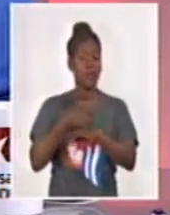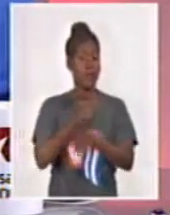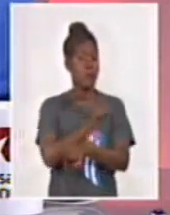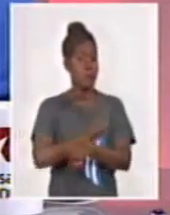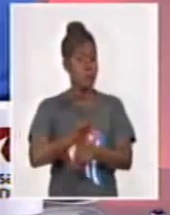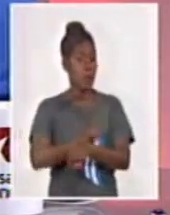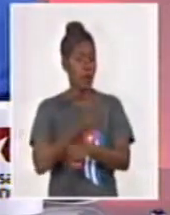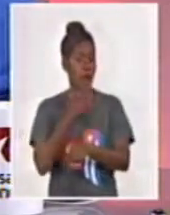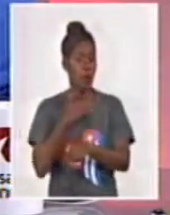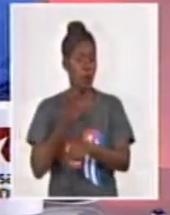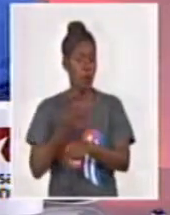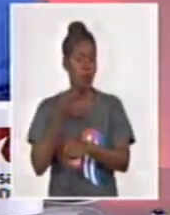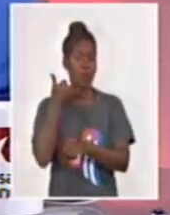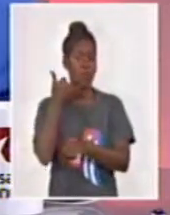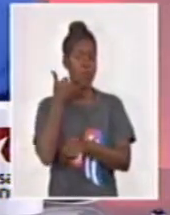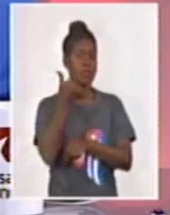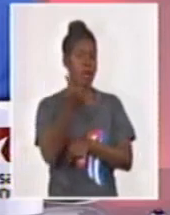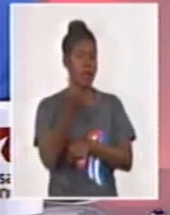eso